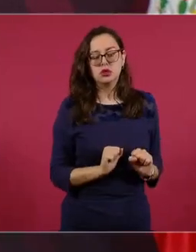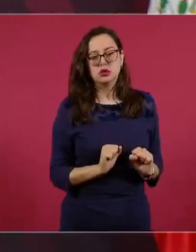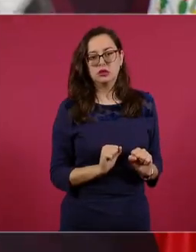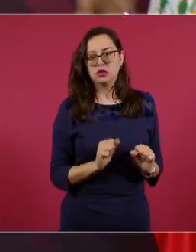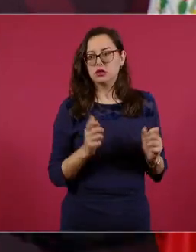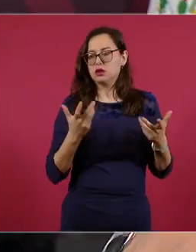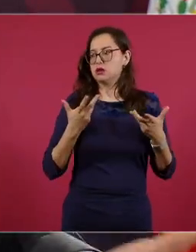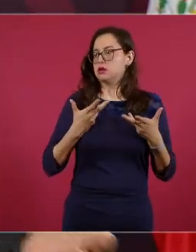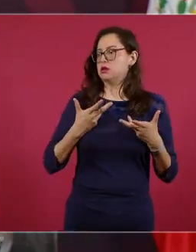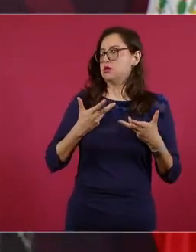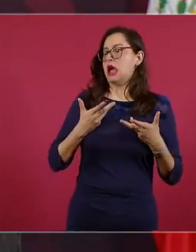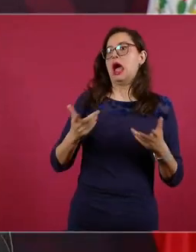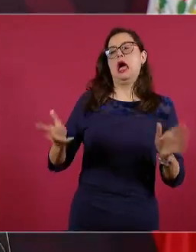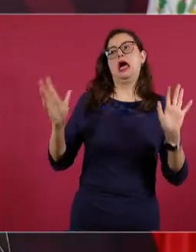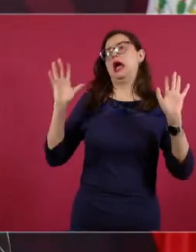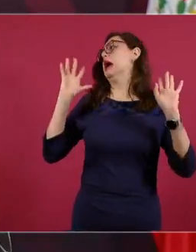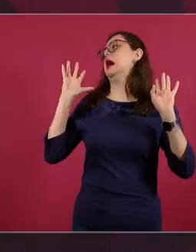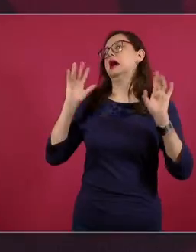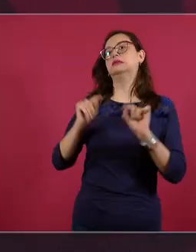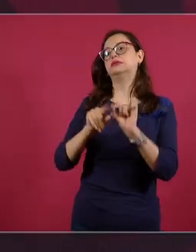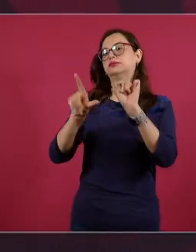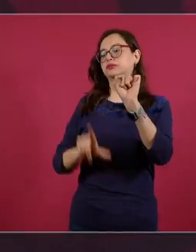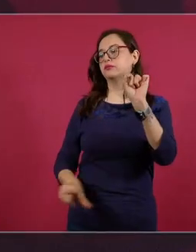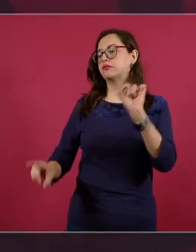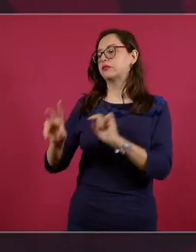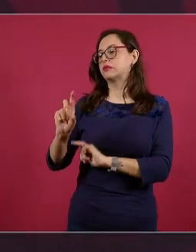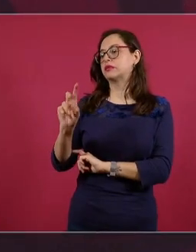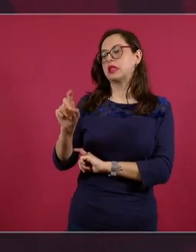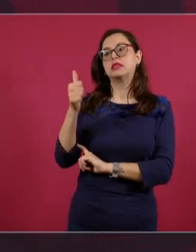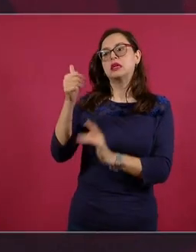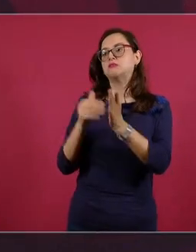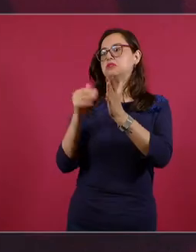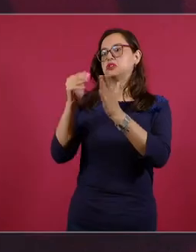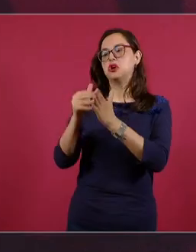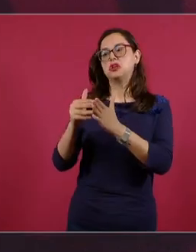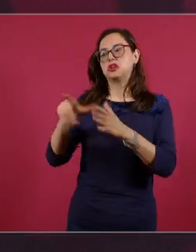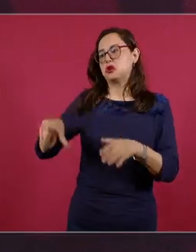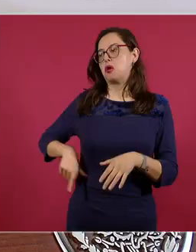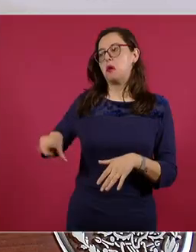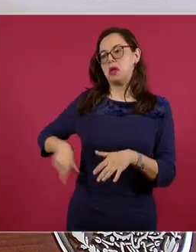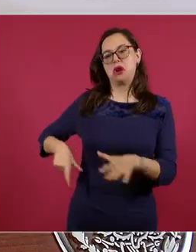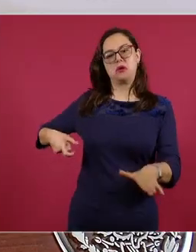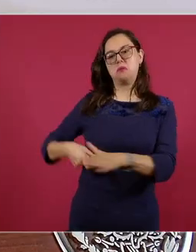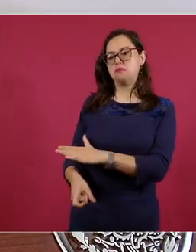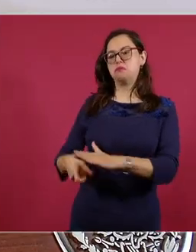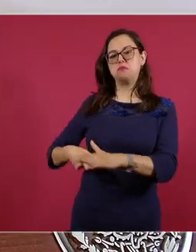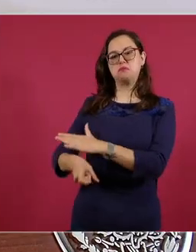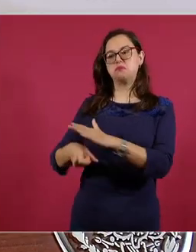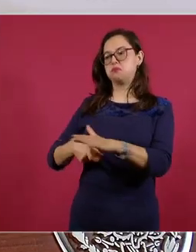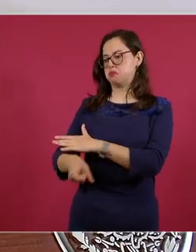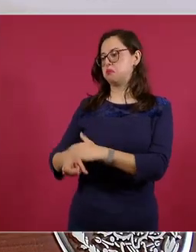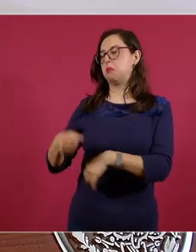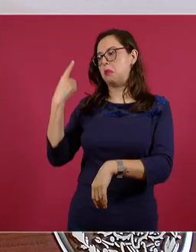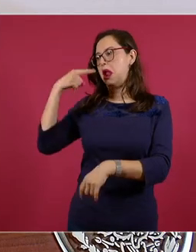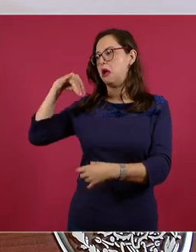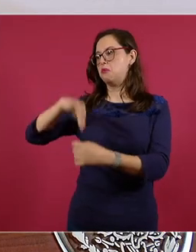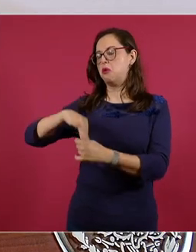los compraron a todos. O peor que eso,